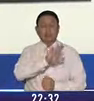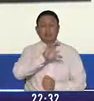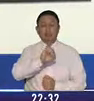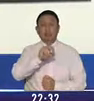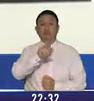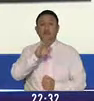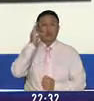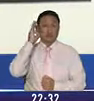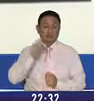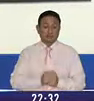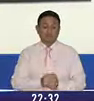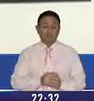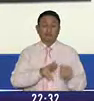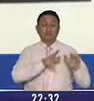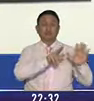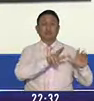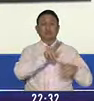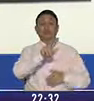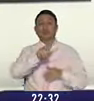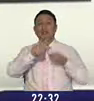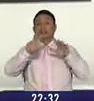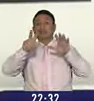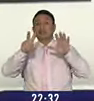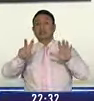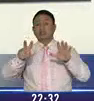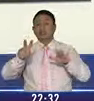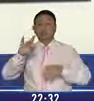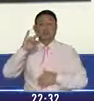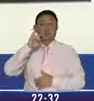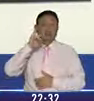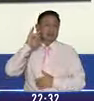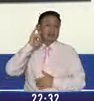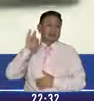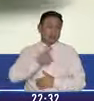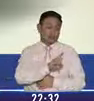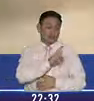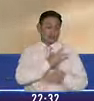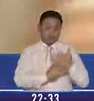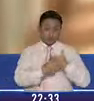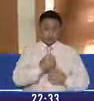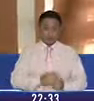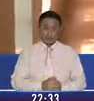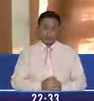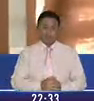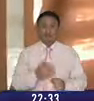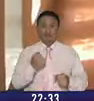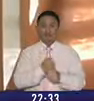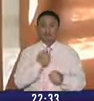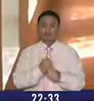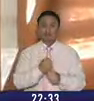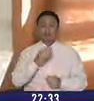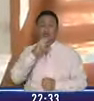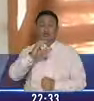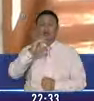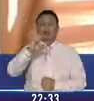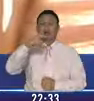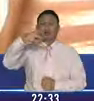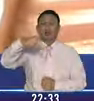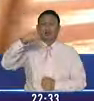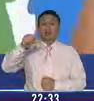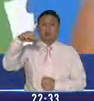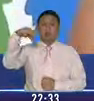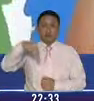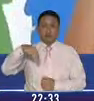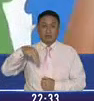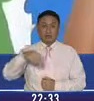y 827 niñas, niños, adolescentes, hijos de estas mujeres. Trabajan con el Centro de Promoción y Protección